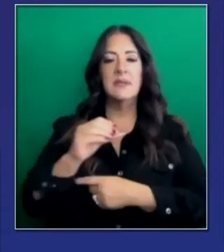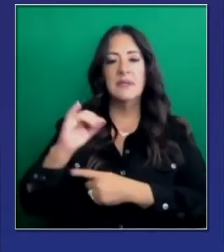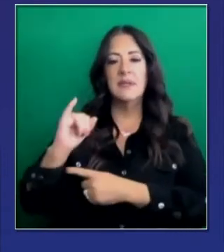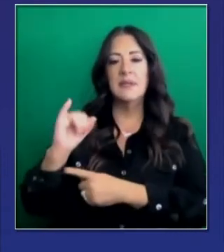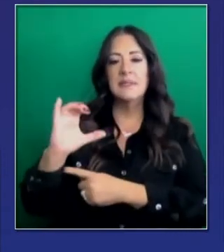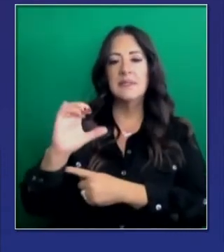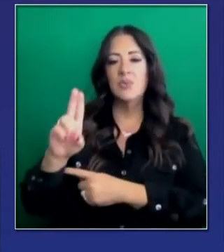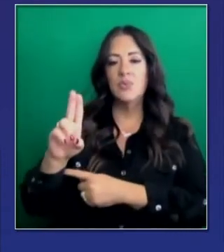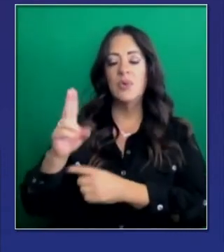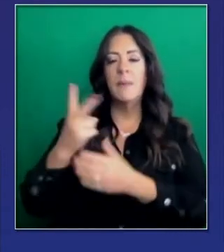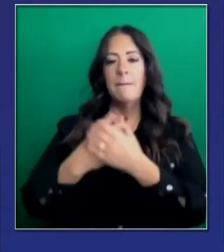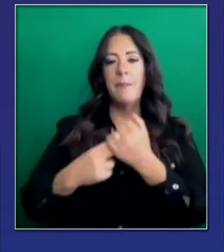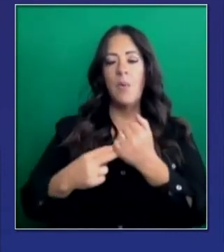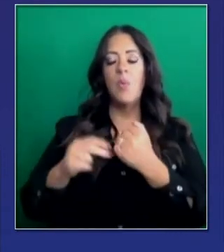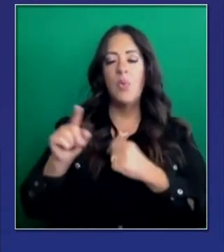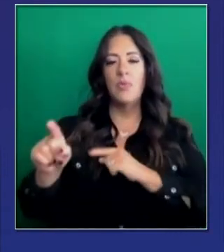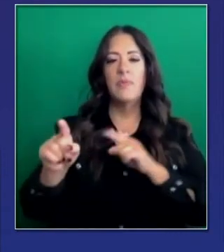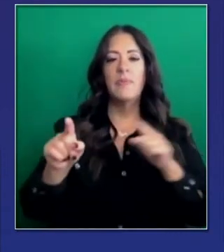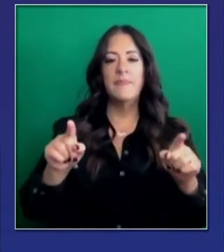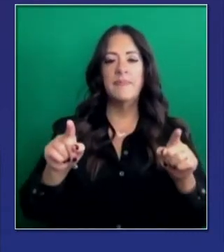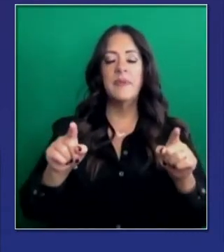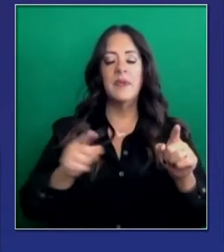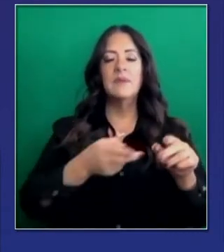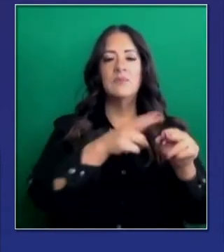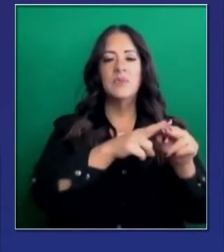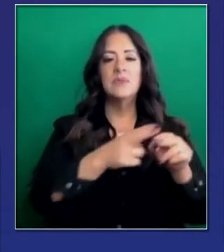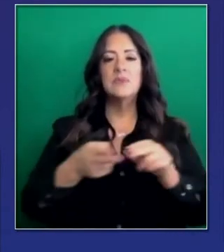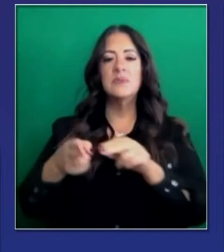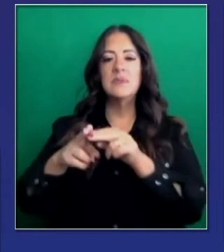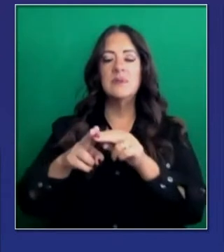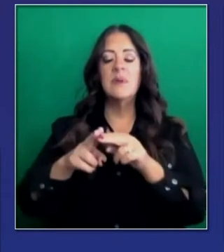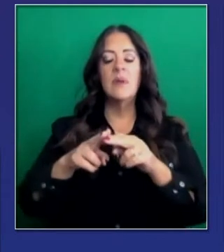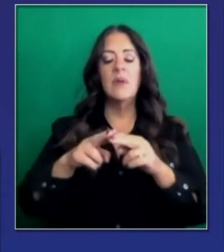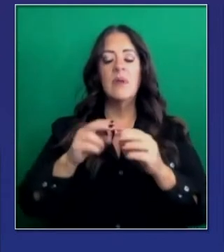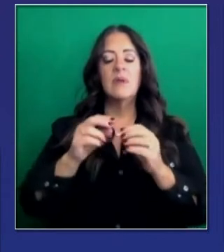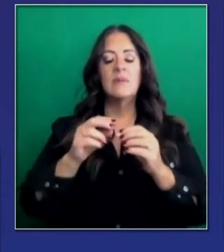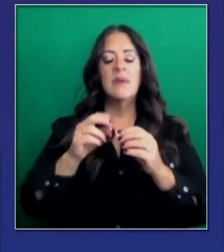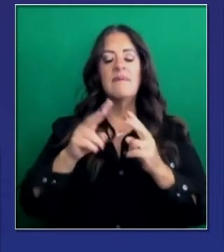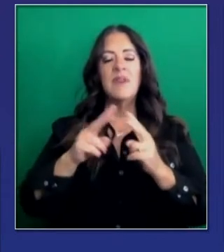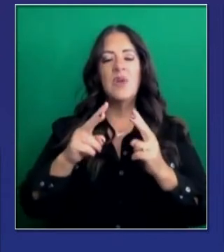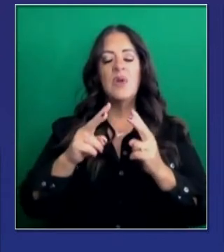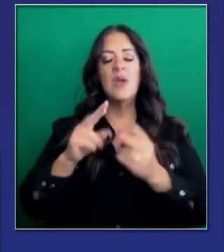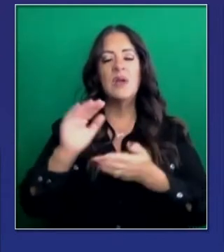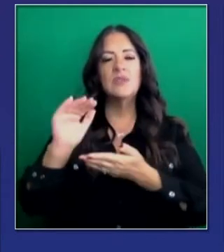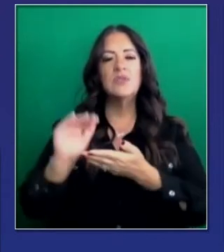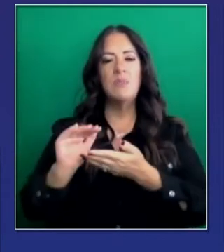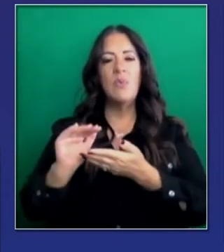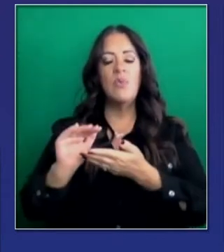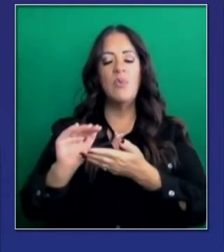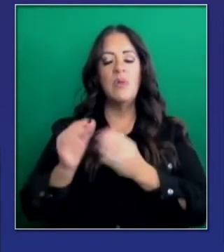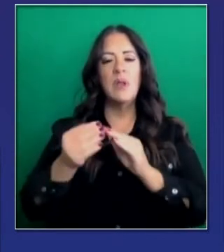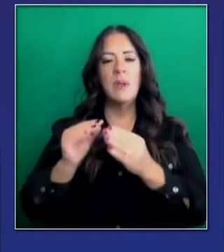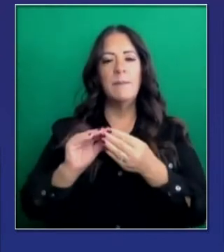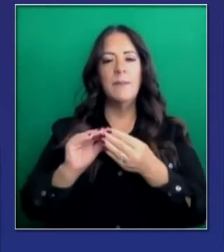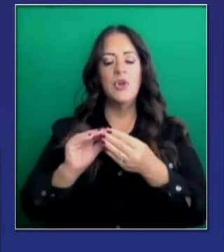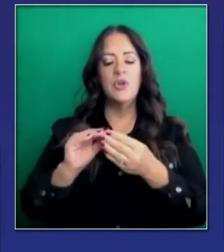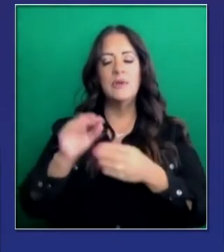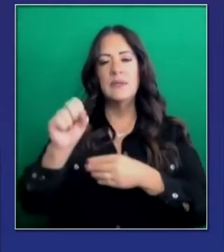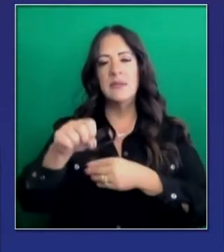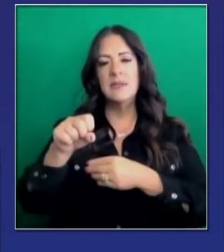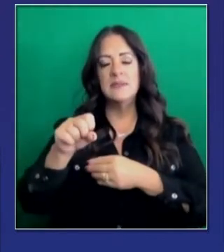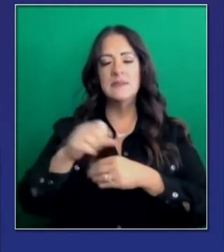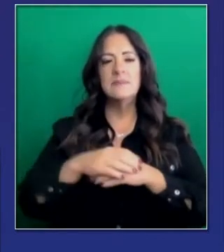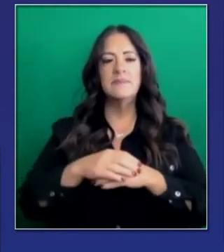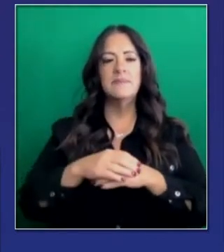están teniendo una tasa de aumento que es más modesta de lo que habíamos expresado y que habíamos visto